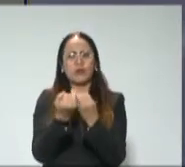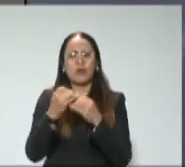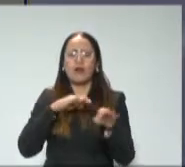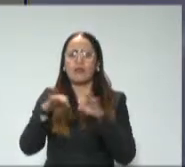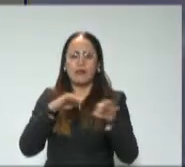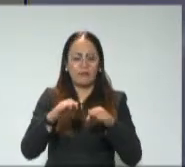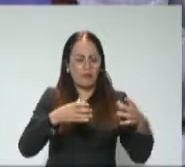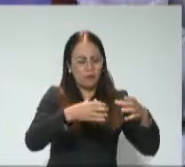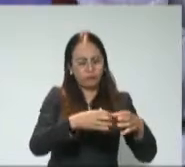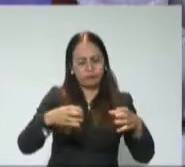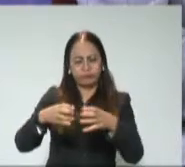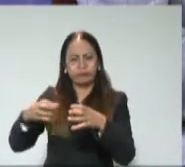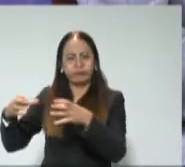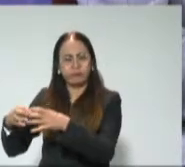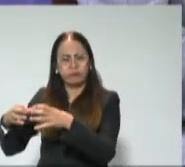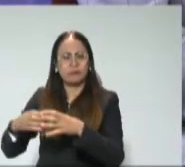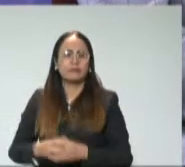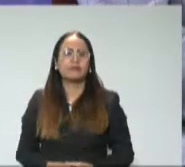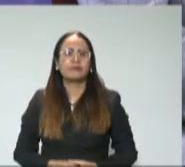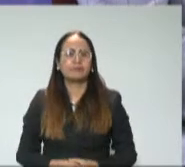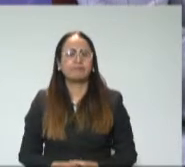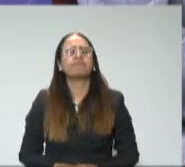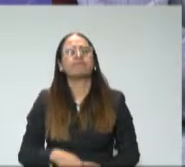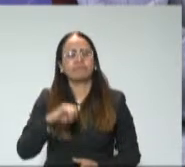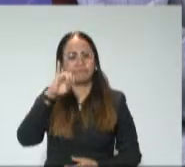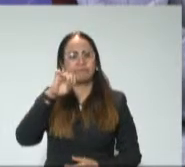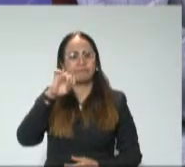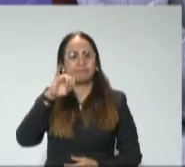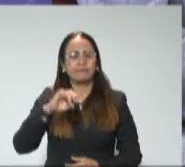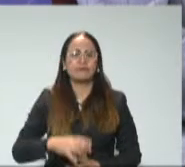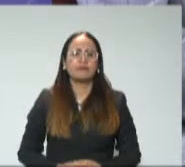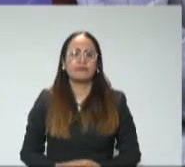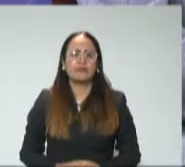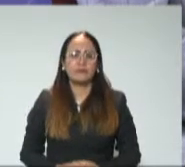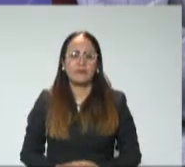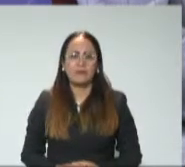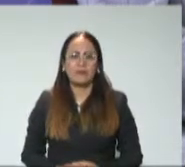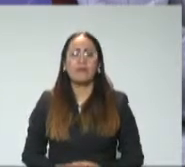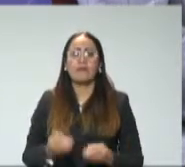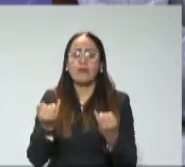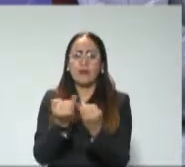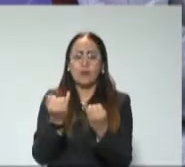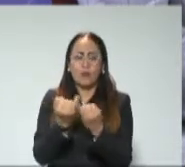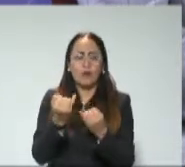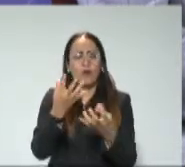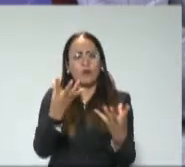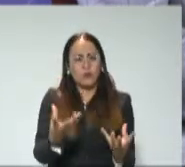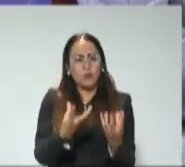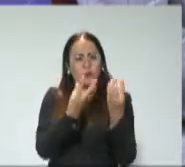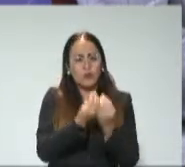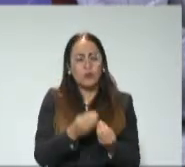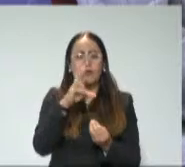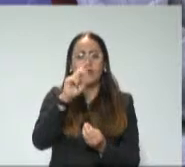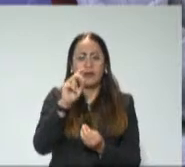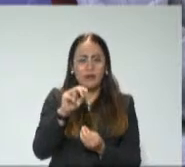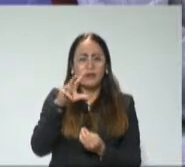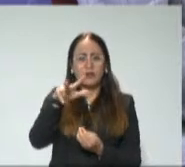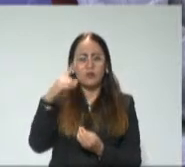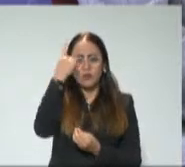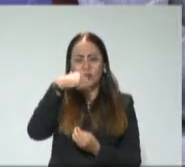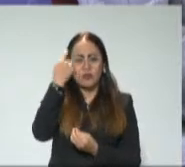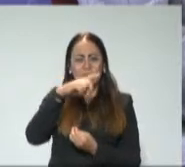en comisiones Ni más ni menos nos acompañó en la emisión de 38 horas